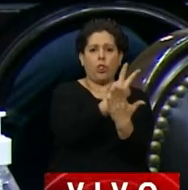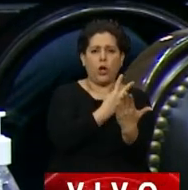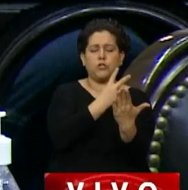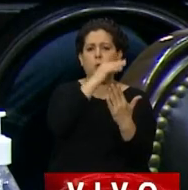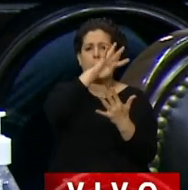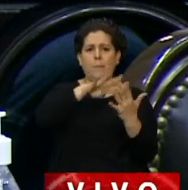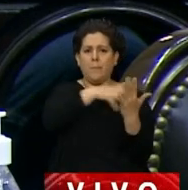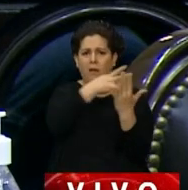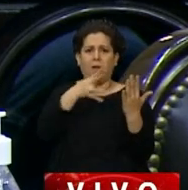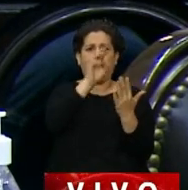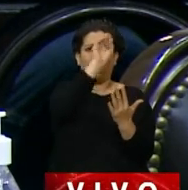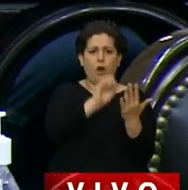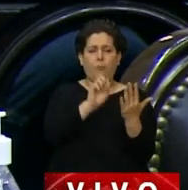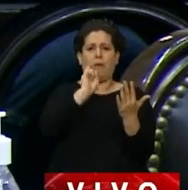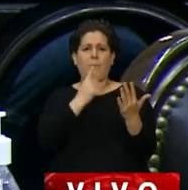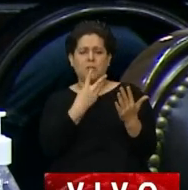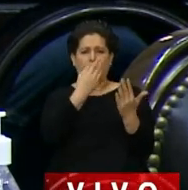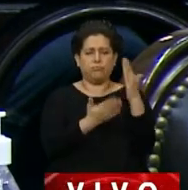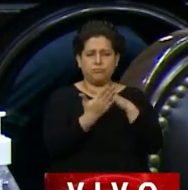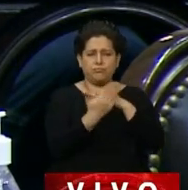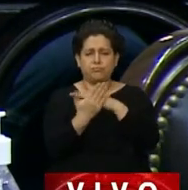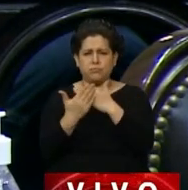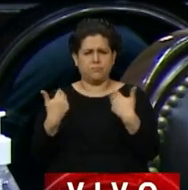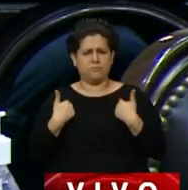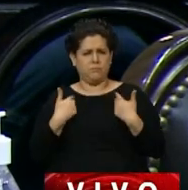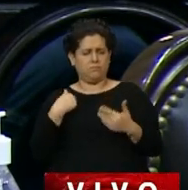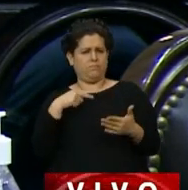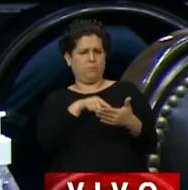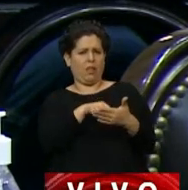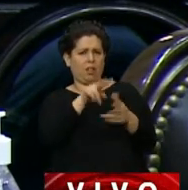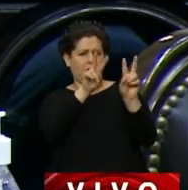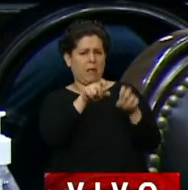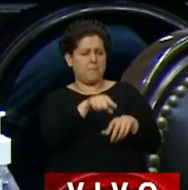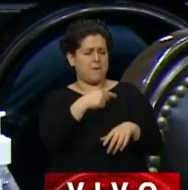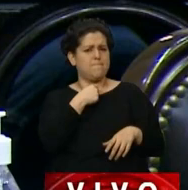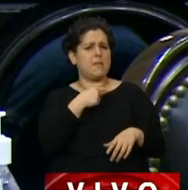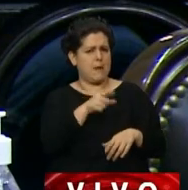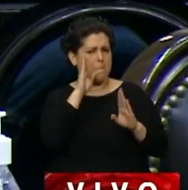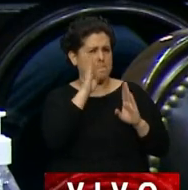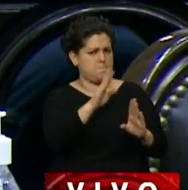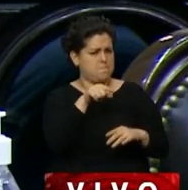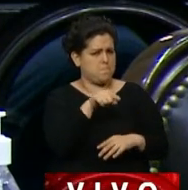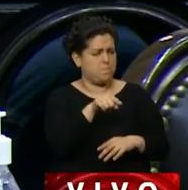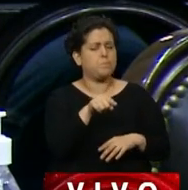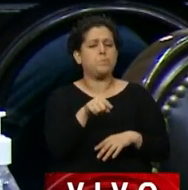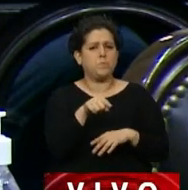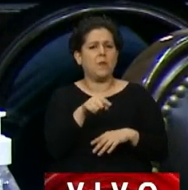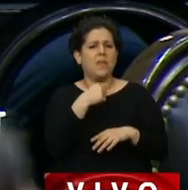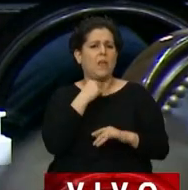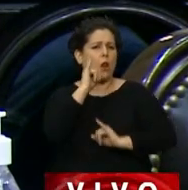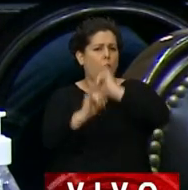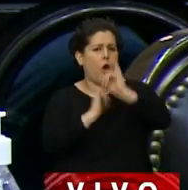2,5 padrones. Yo quiero hacer hincapié en esta cuestión, que no es menor, y quiero graficar